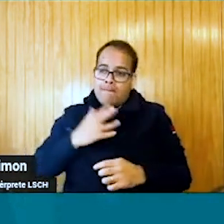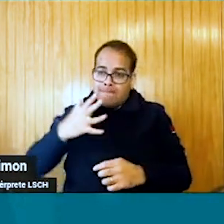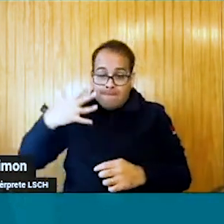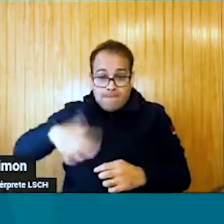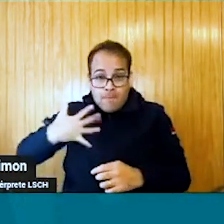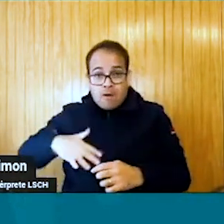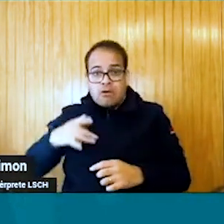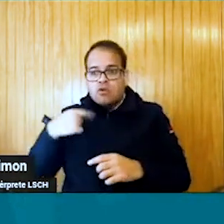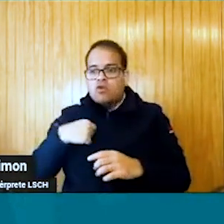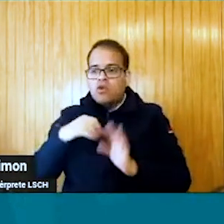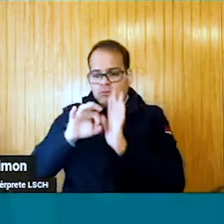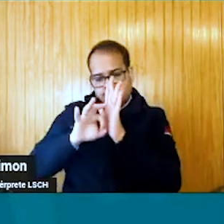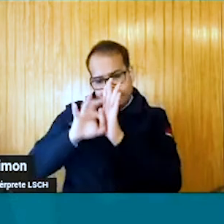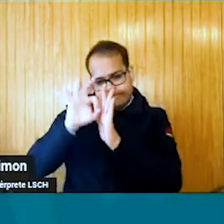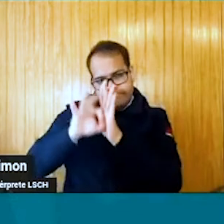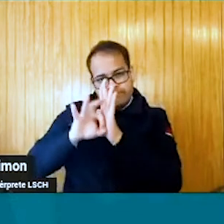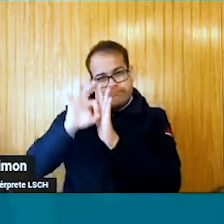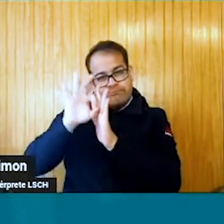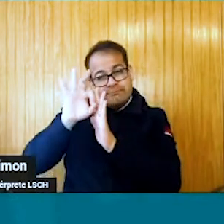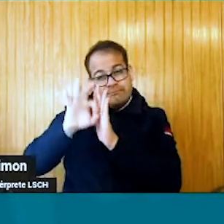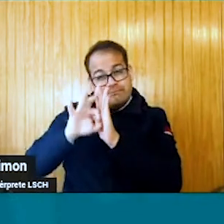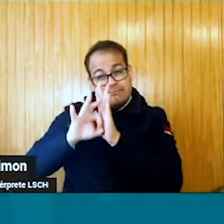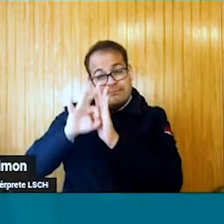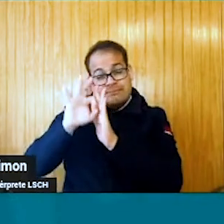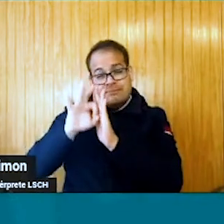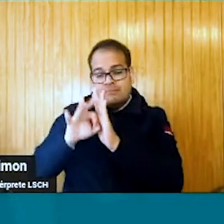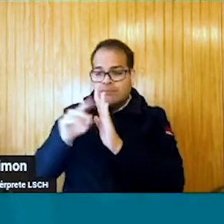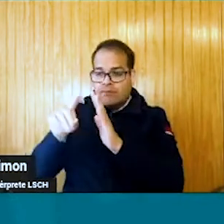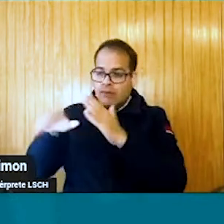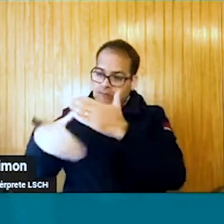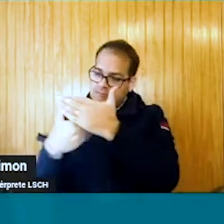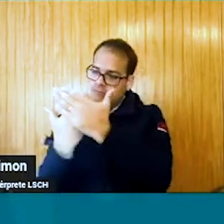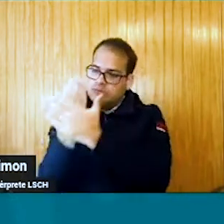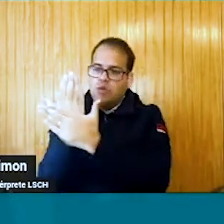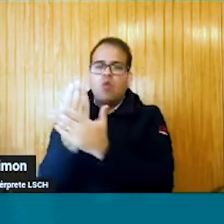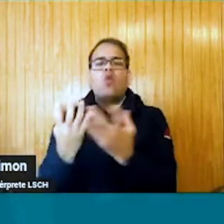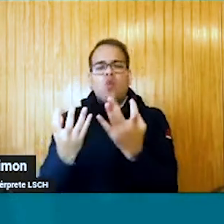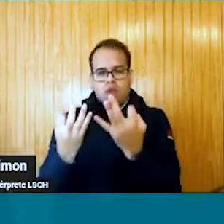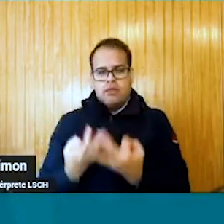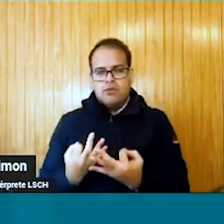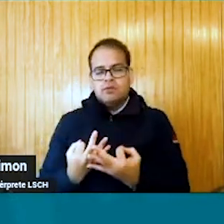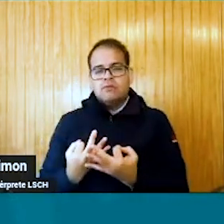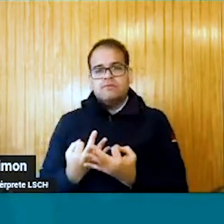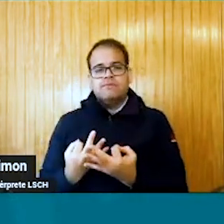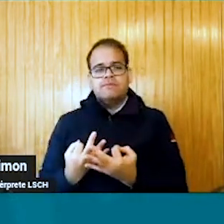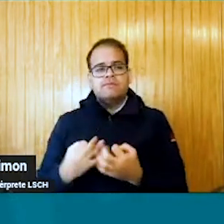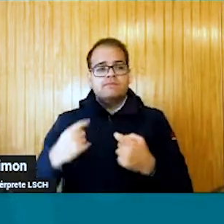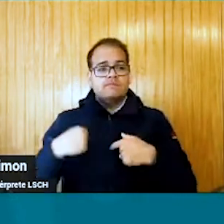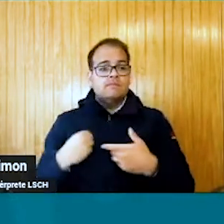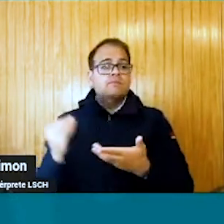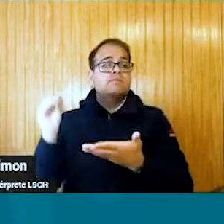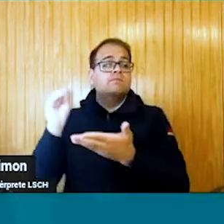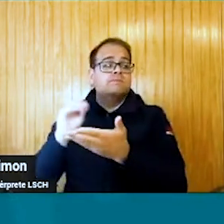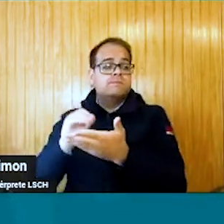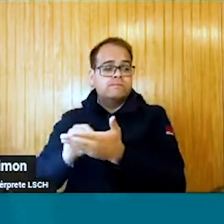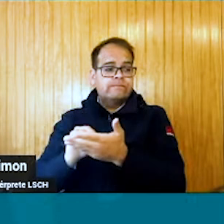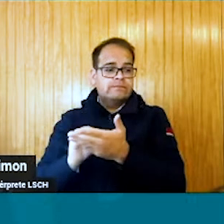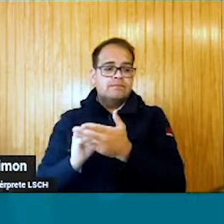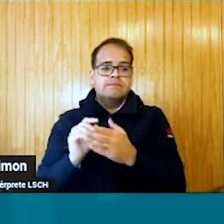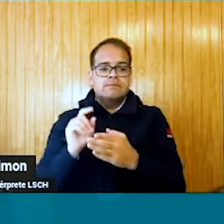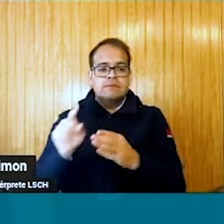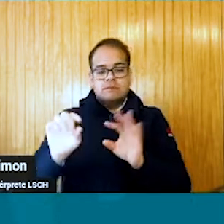a llegar al final a la salida del sol. Puse temperatura crítica, no puse 0